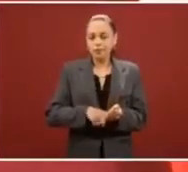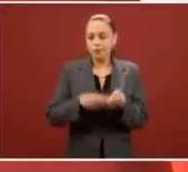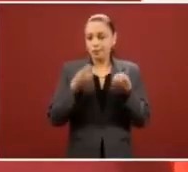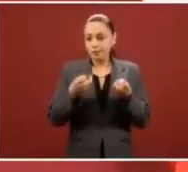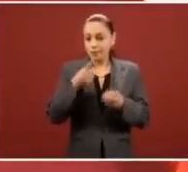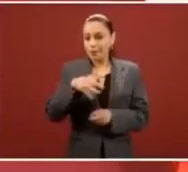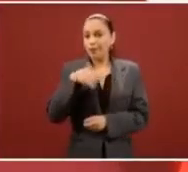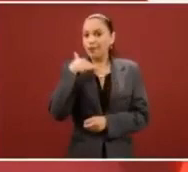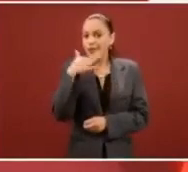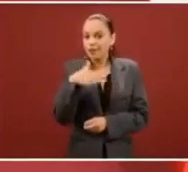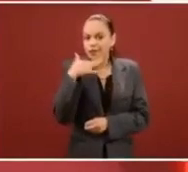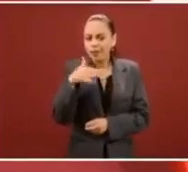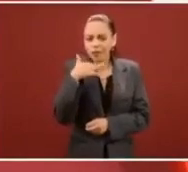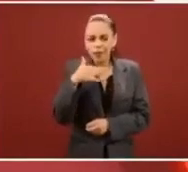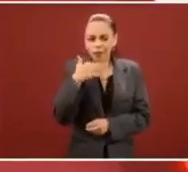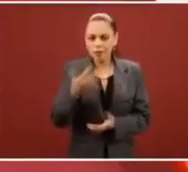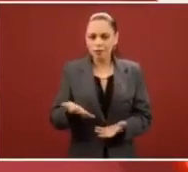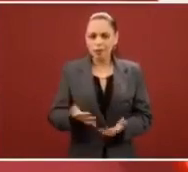en